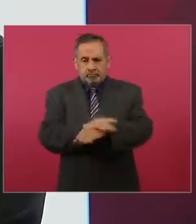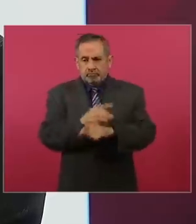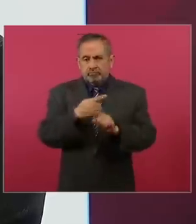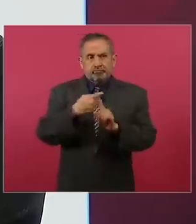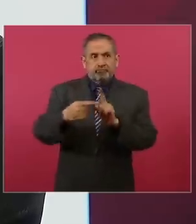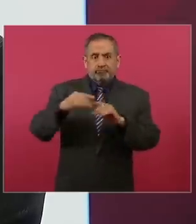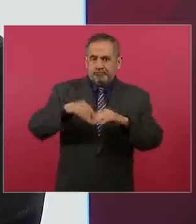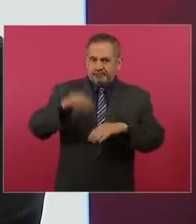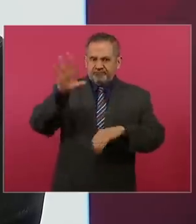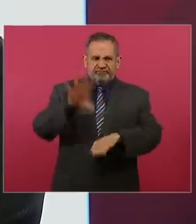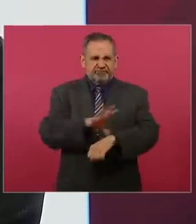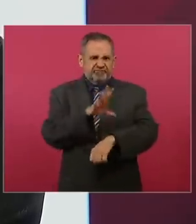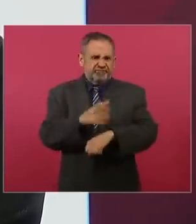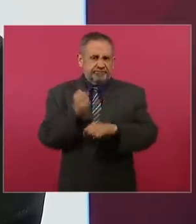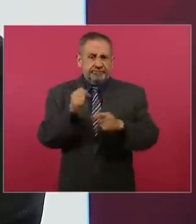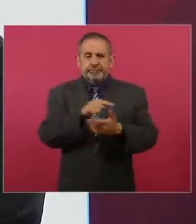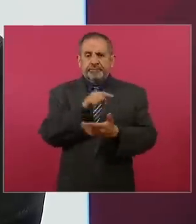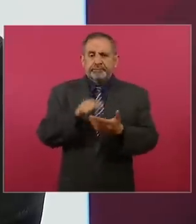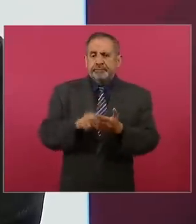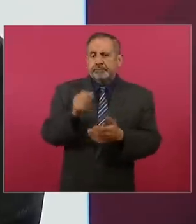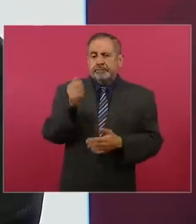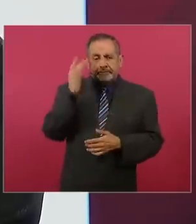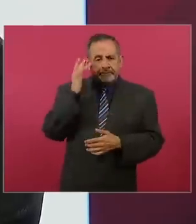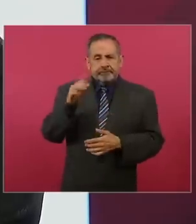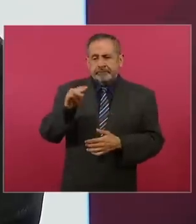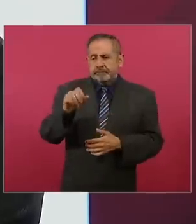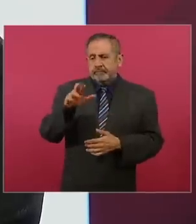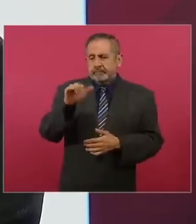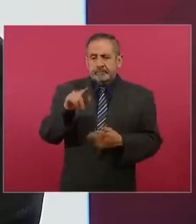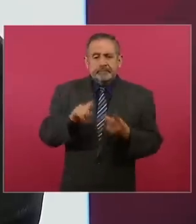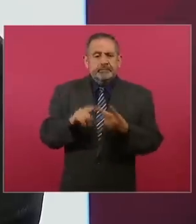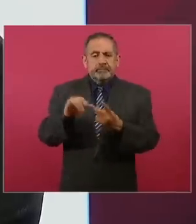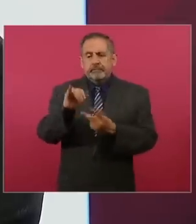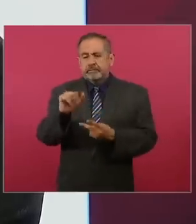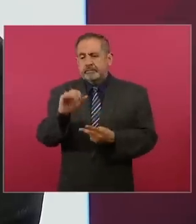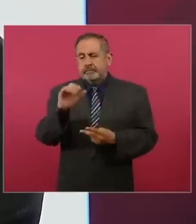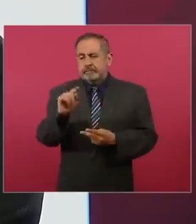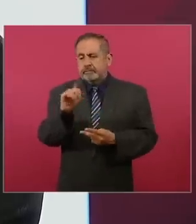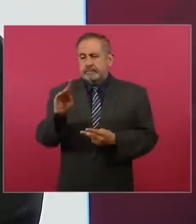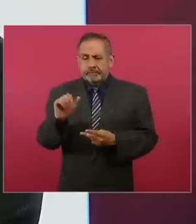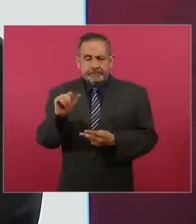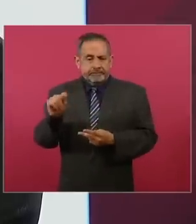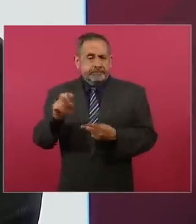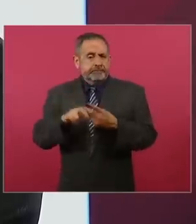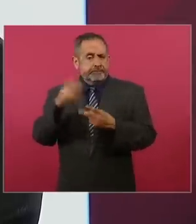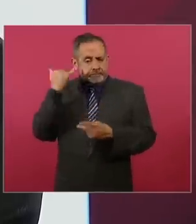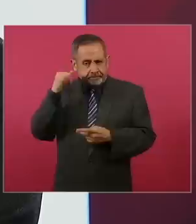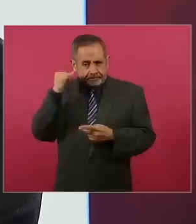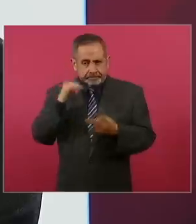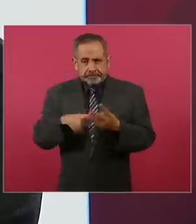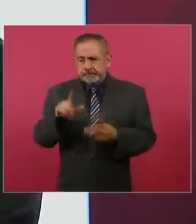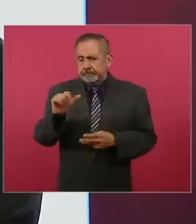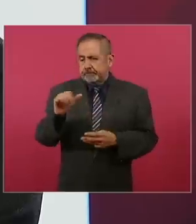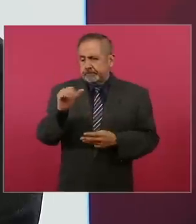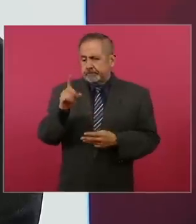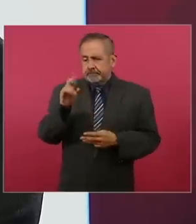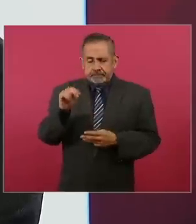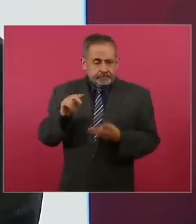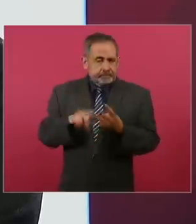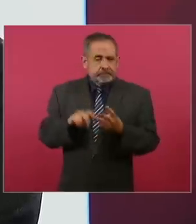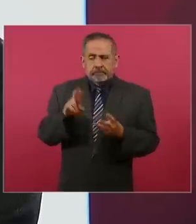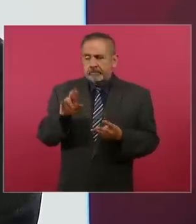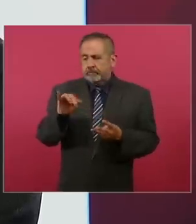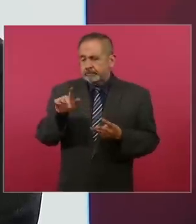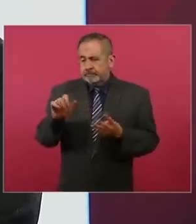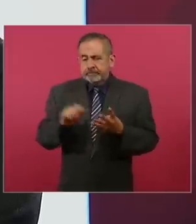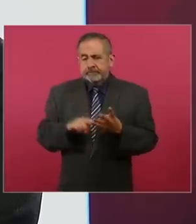tensión en localidades como Chan Santa María, municipio de Yascabá, Yucatán, Lacandón, Rieles de Paraíso,